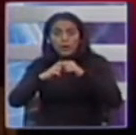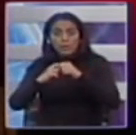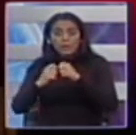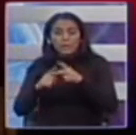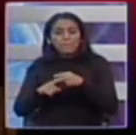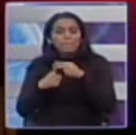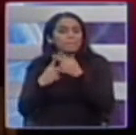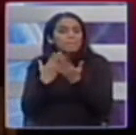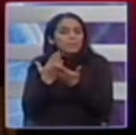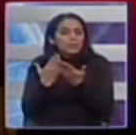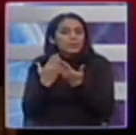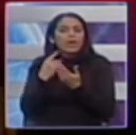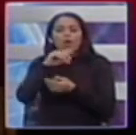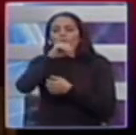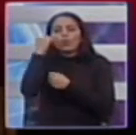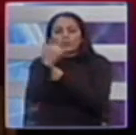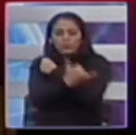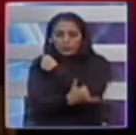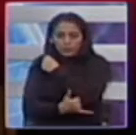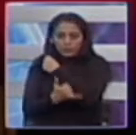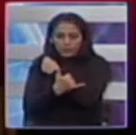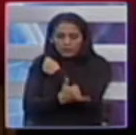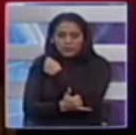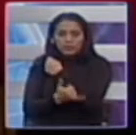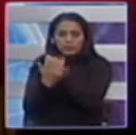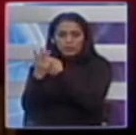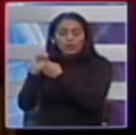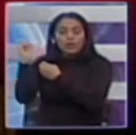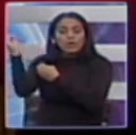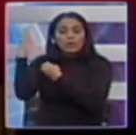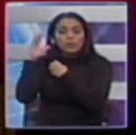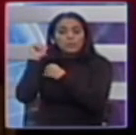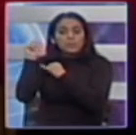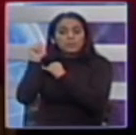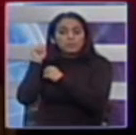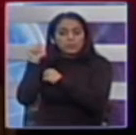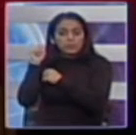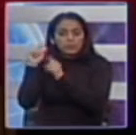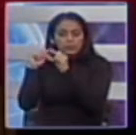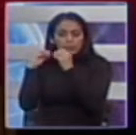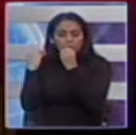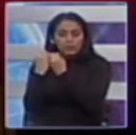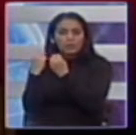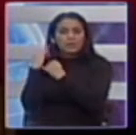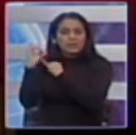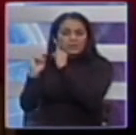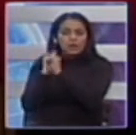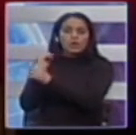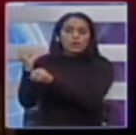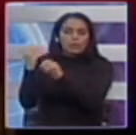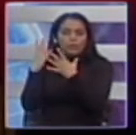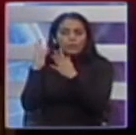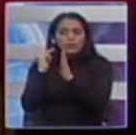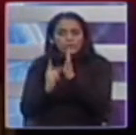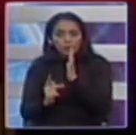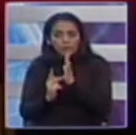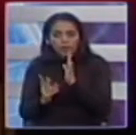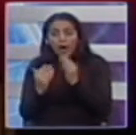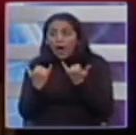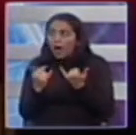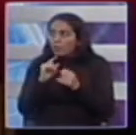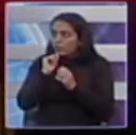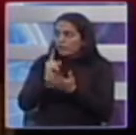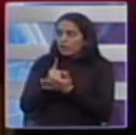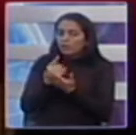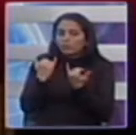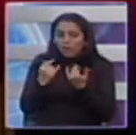este Comité Internacional de Periodistas y el otro por palabras del propio cabeza de Odebrecht. Entonces, ¿qué es lo que ha hecho el